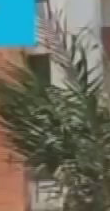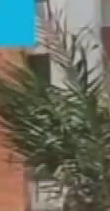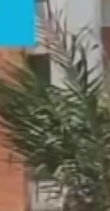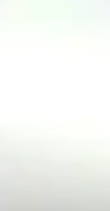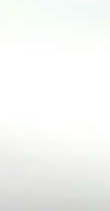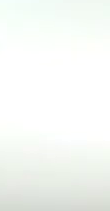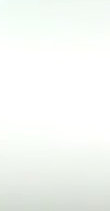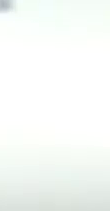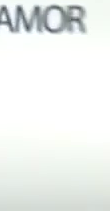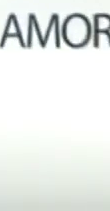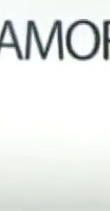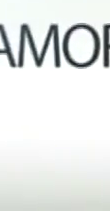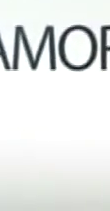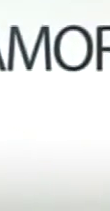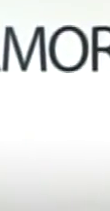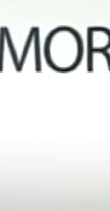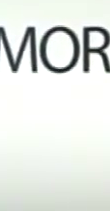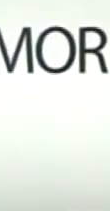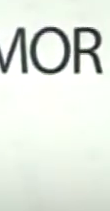construir para vencer.